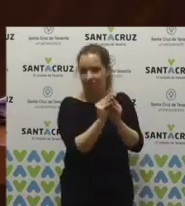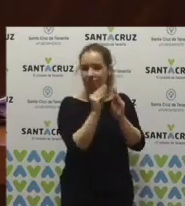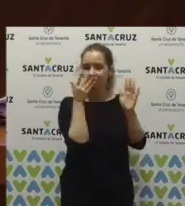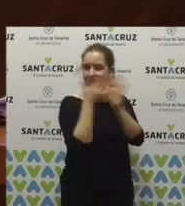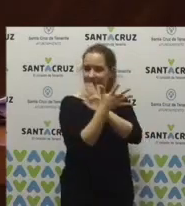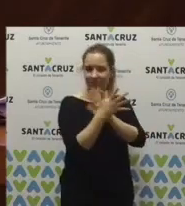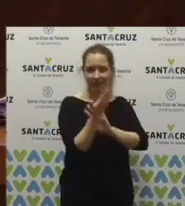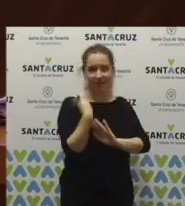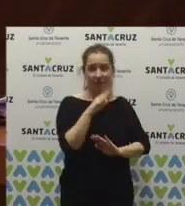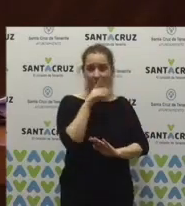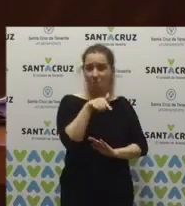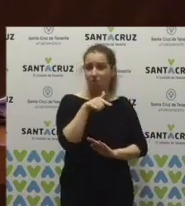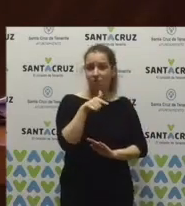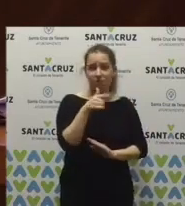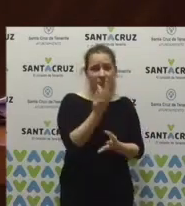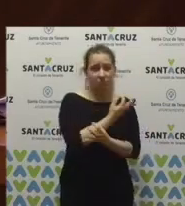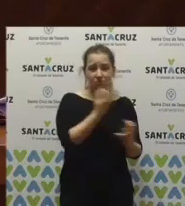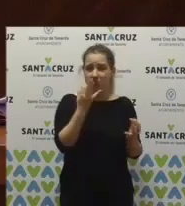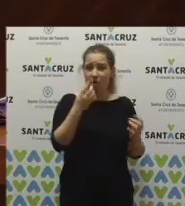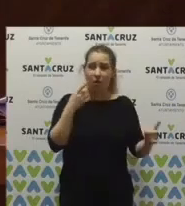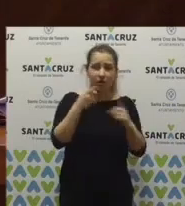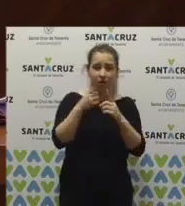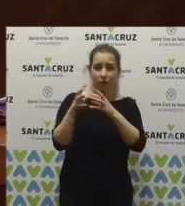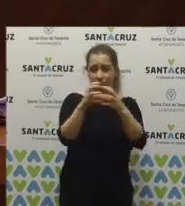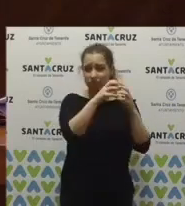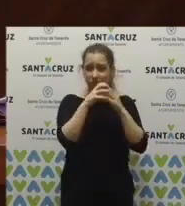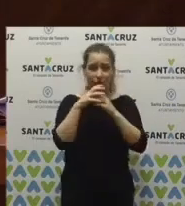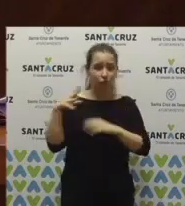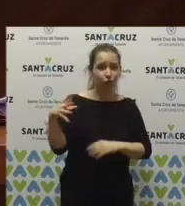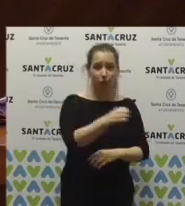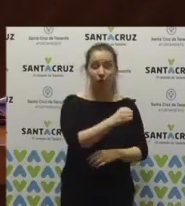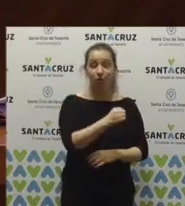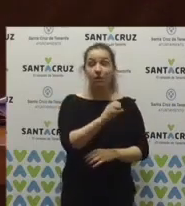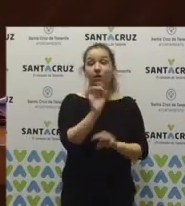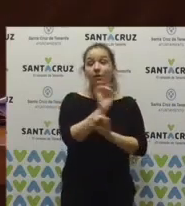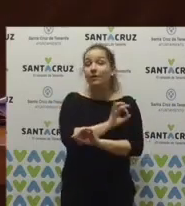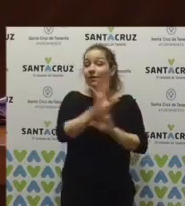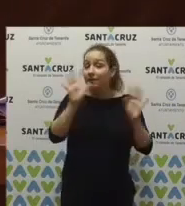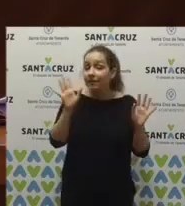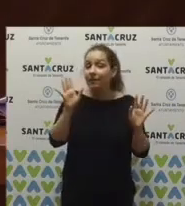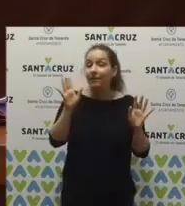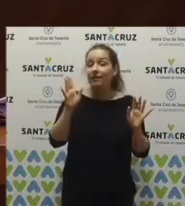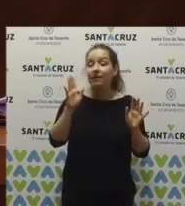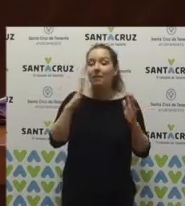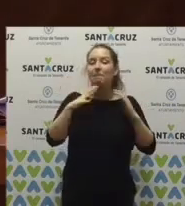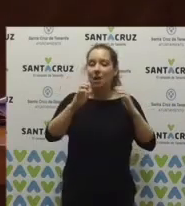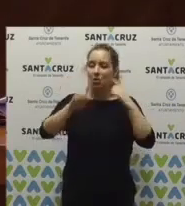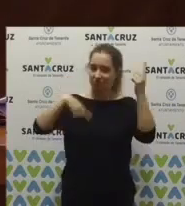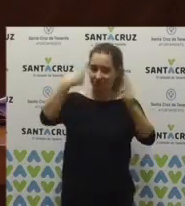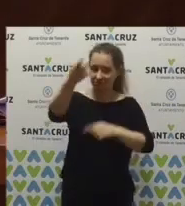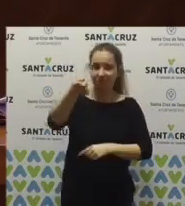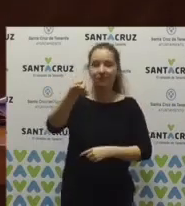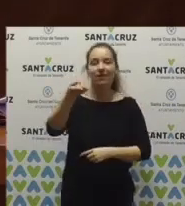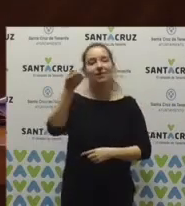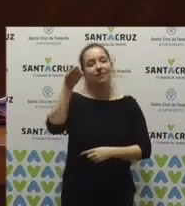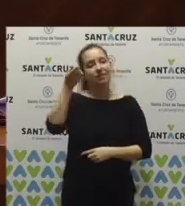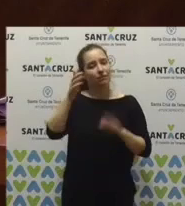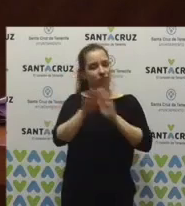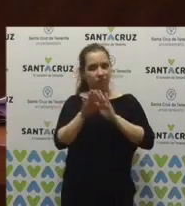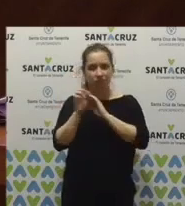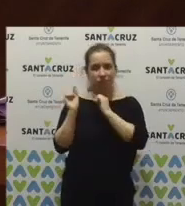porque sea el mejor espacio para el consenso y evidentemente en plenos posteriores vamos a seguir debatiendo